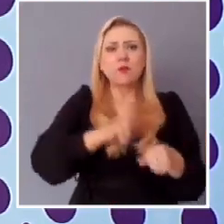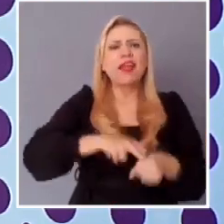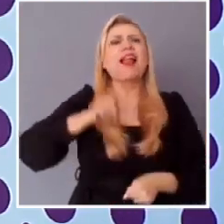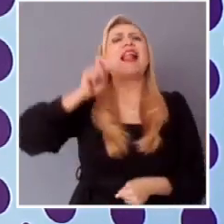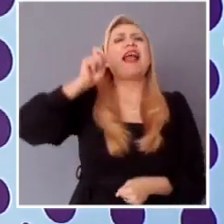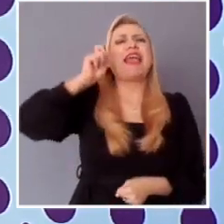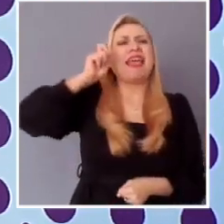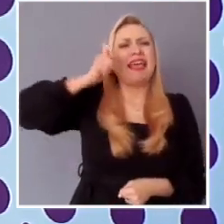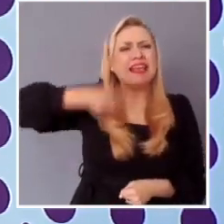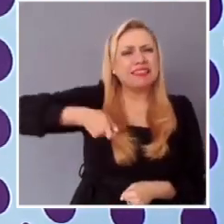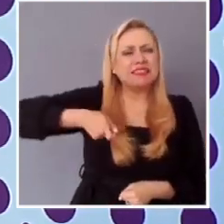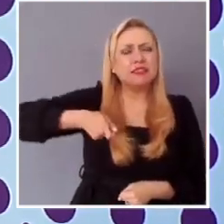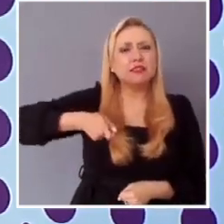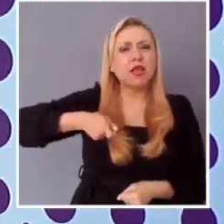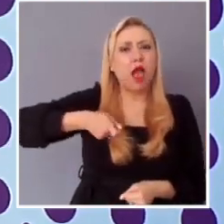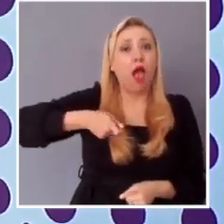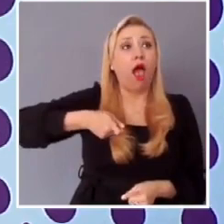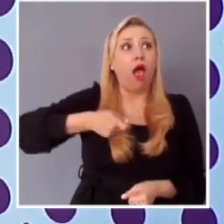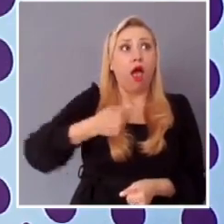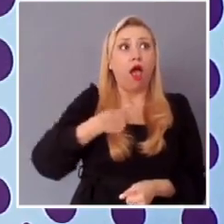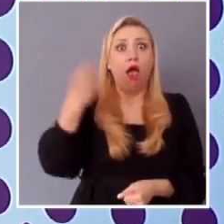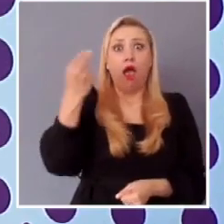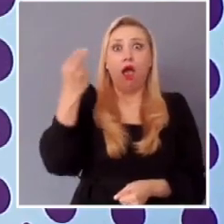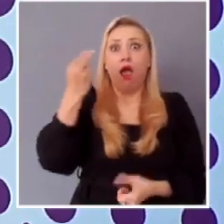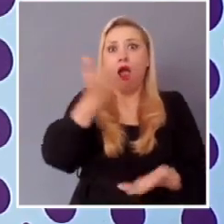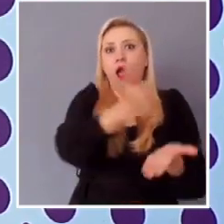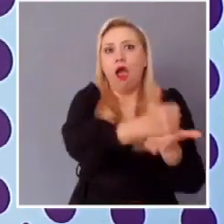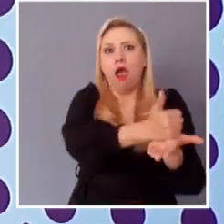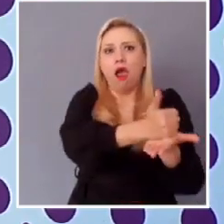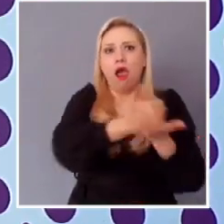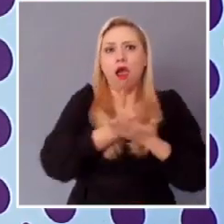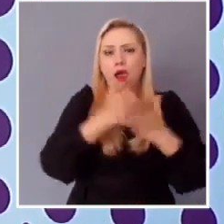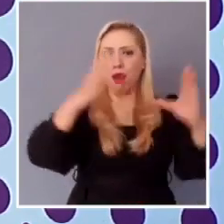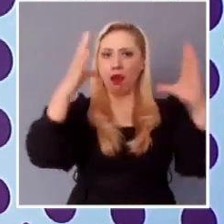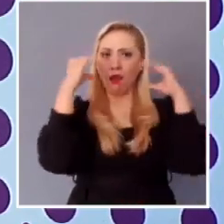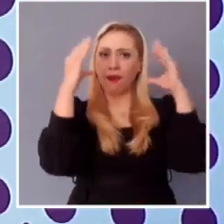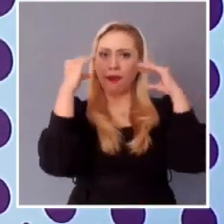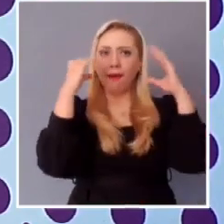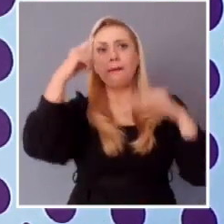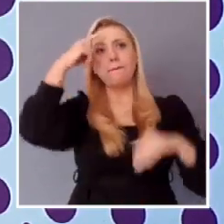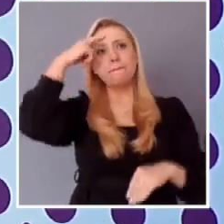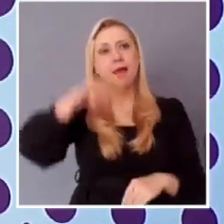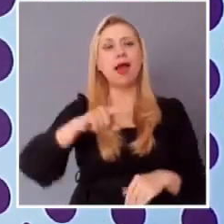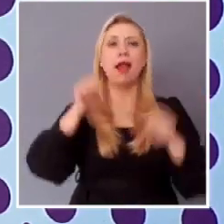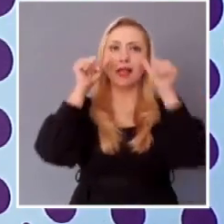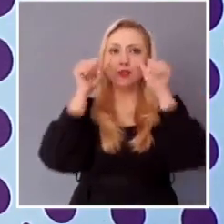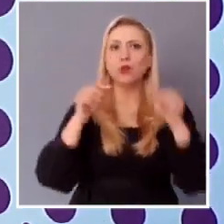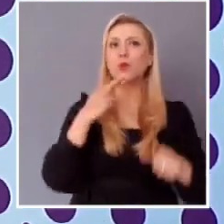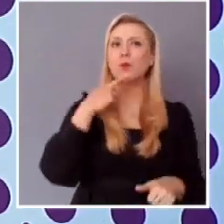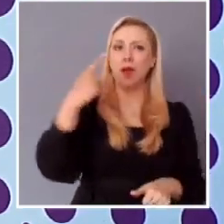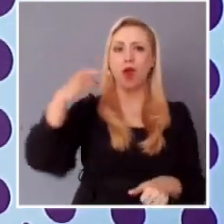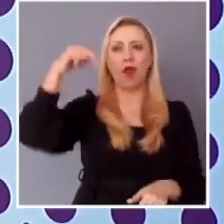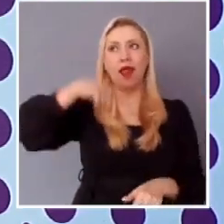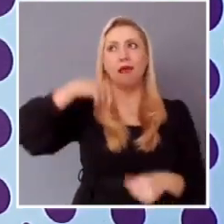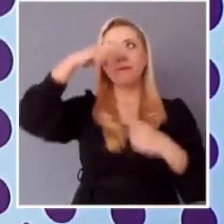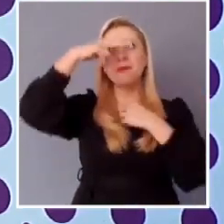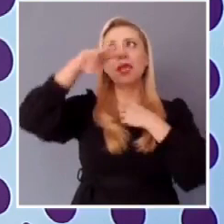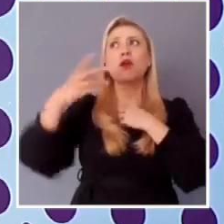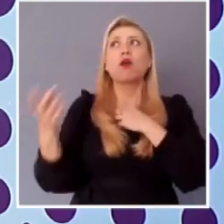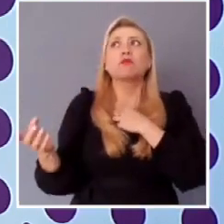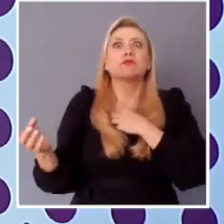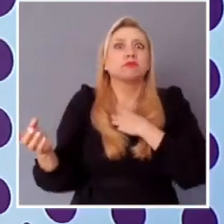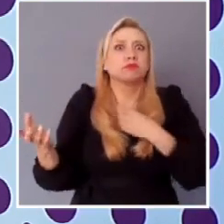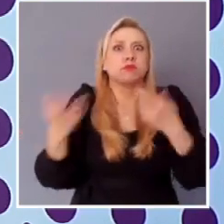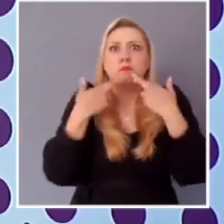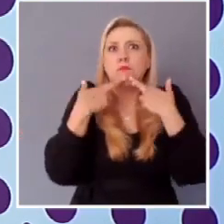requieren para brindar una mejor atención y que en verdad en unos cuantos años en nuestro país exista un sistema nacional